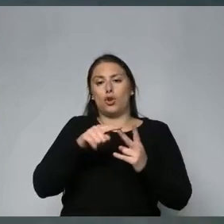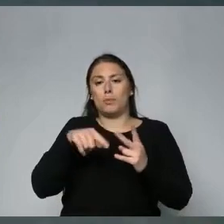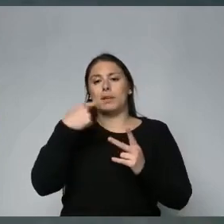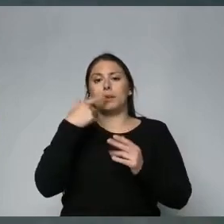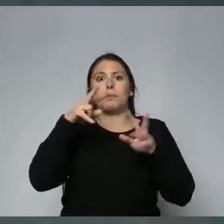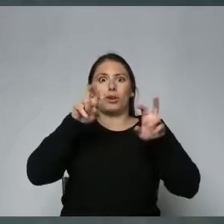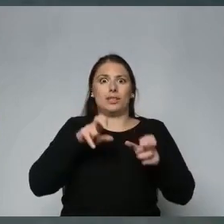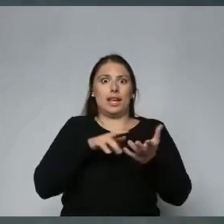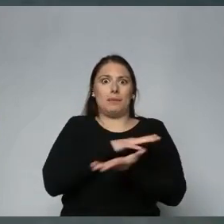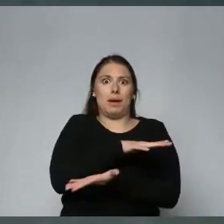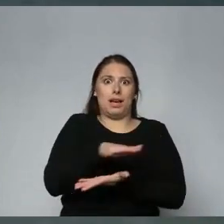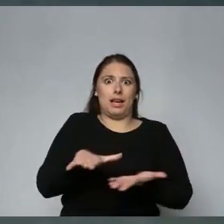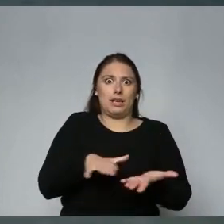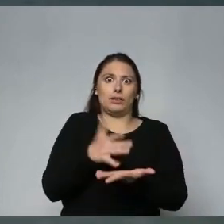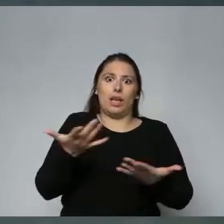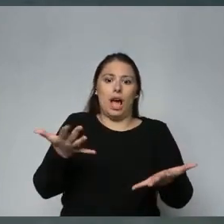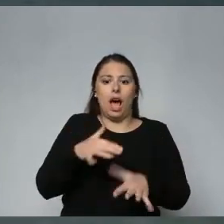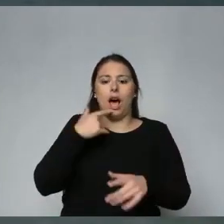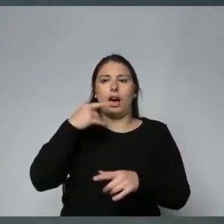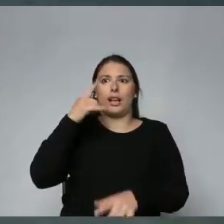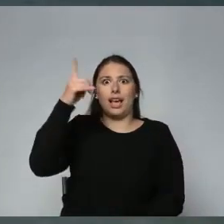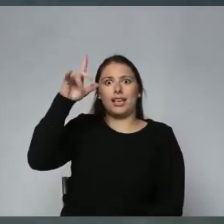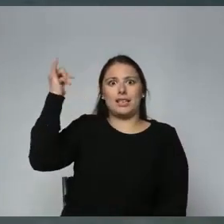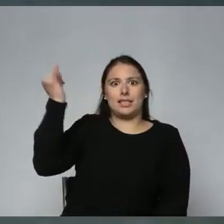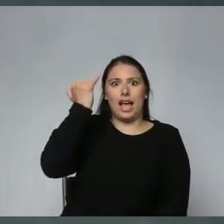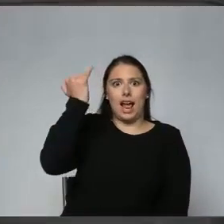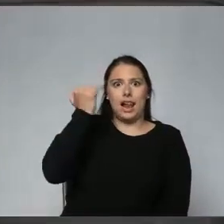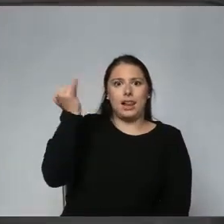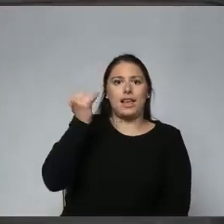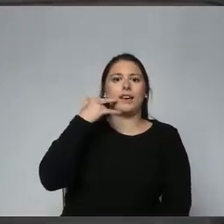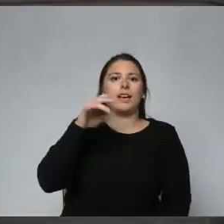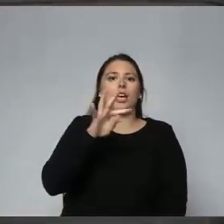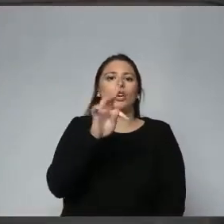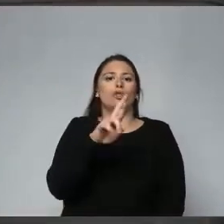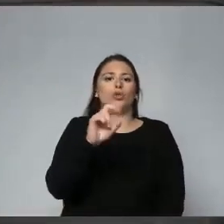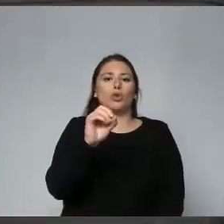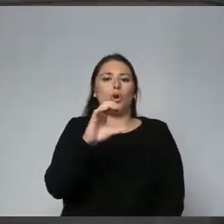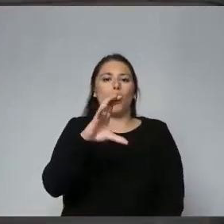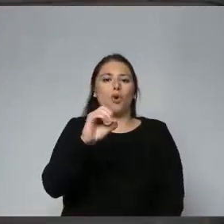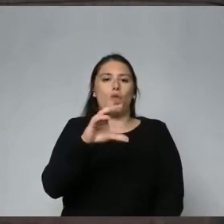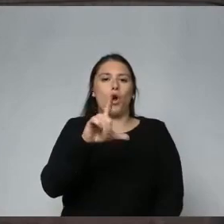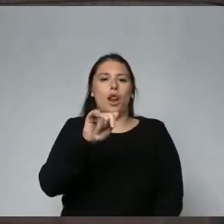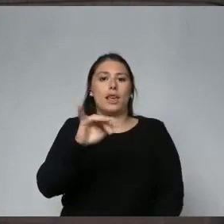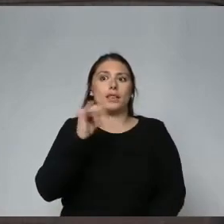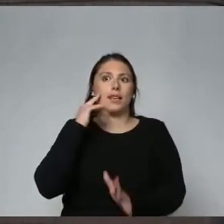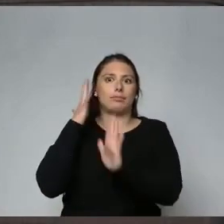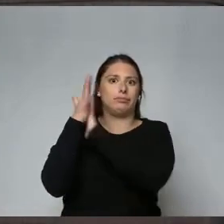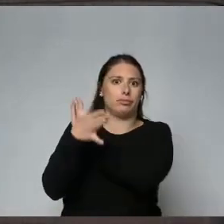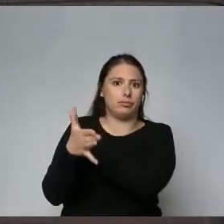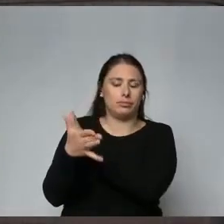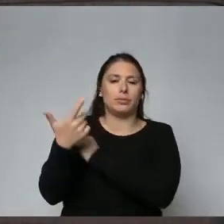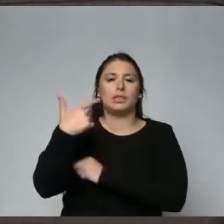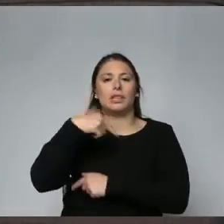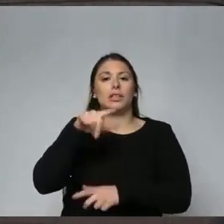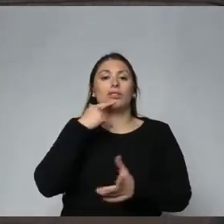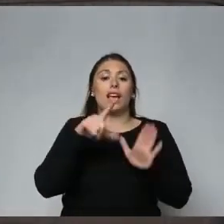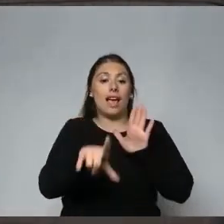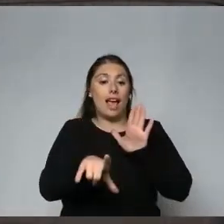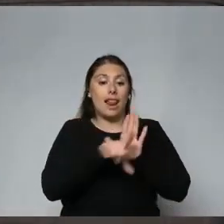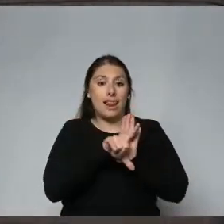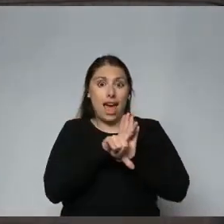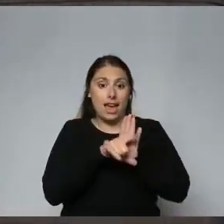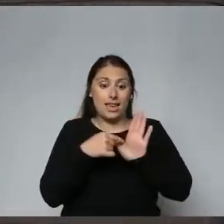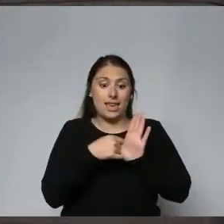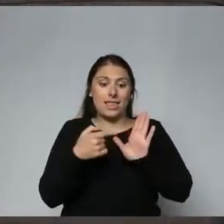que estamos siguiendo en Italia, el caso de Trócoli, que quedó prófugo. O sea que la ley de caducidad